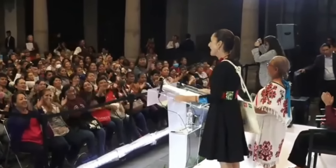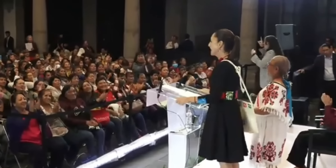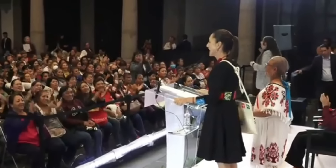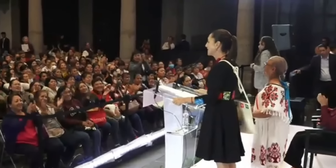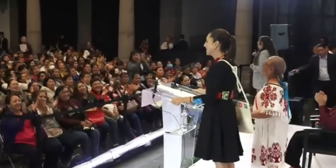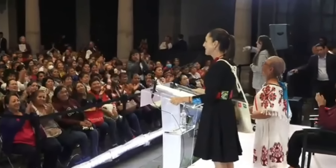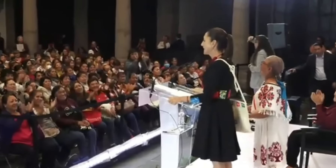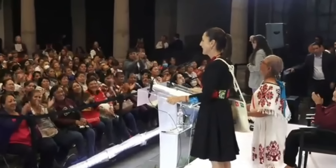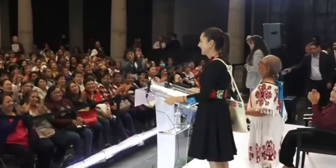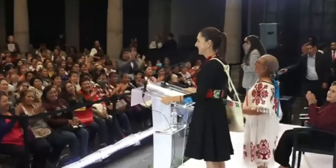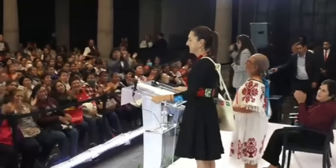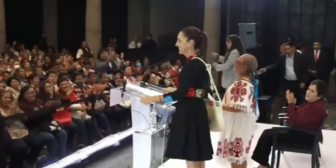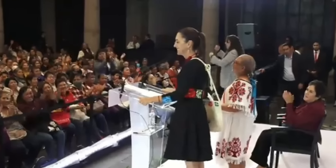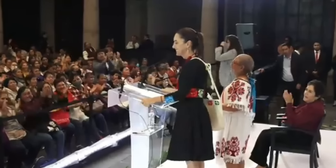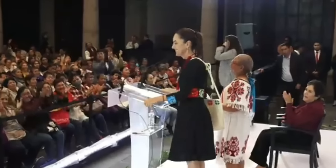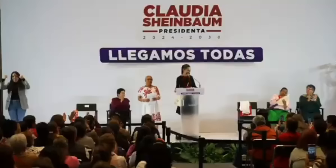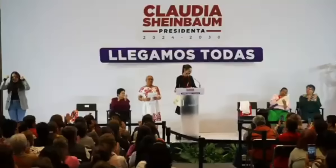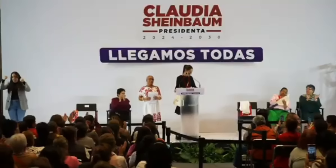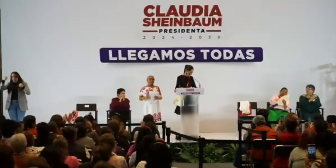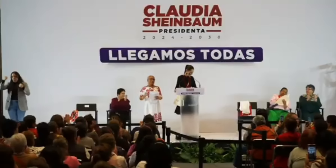Cuarta Transformación.